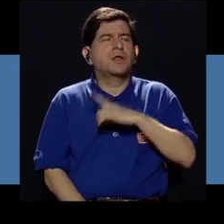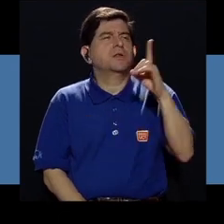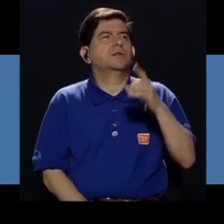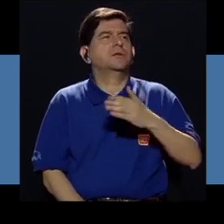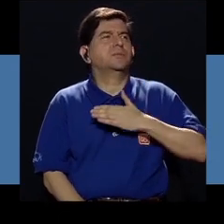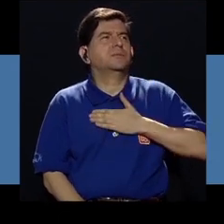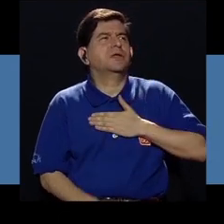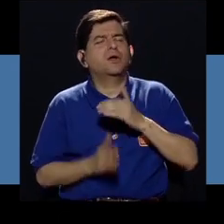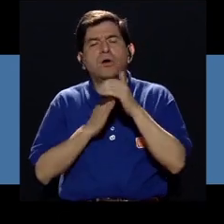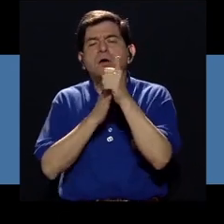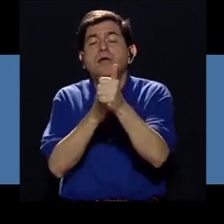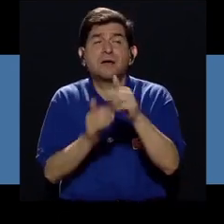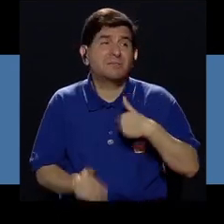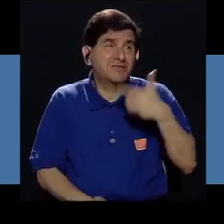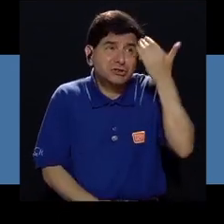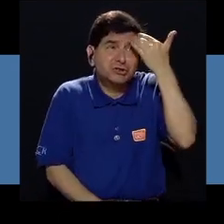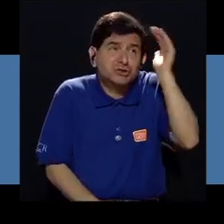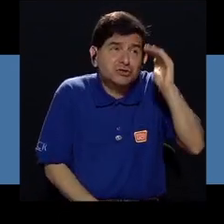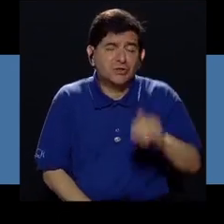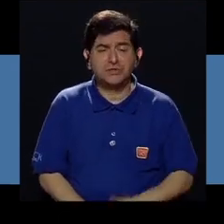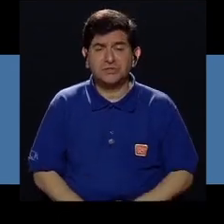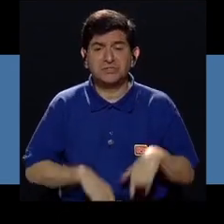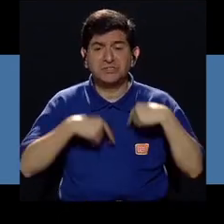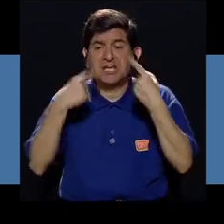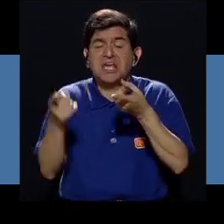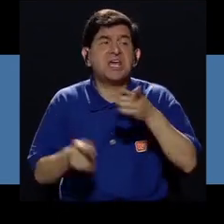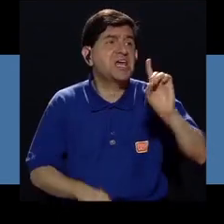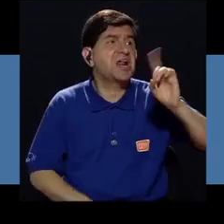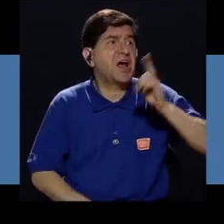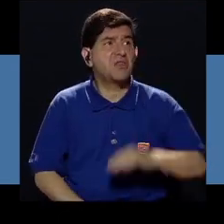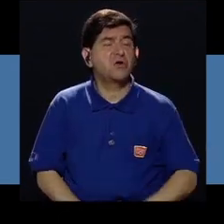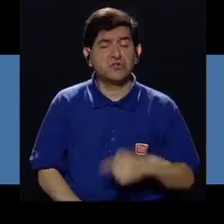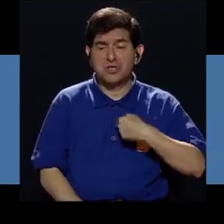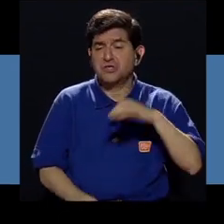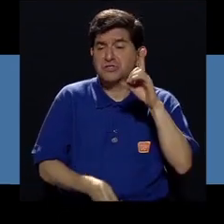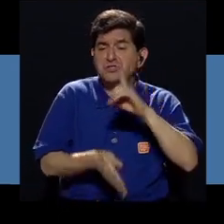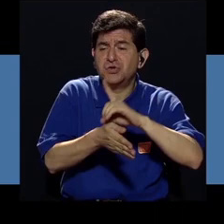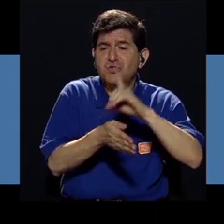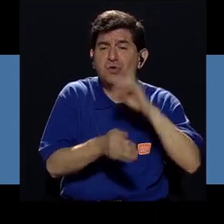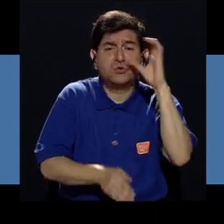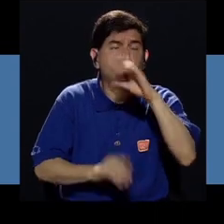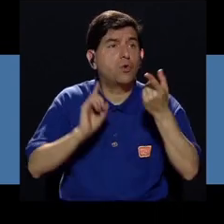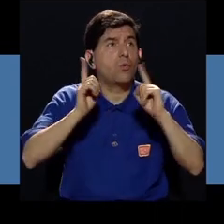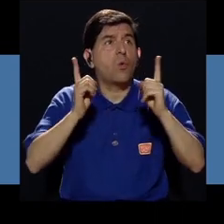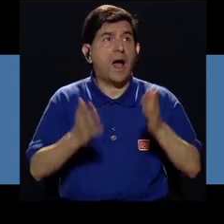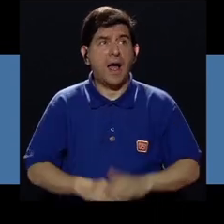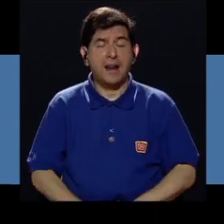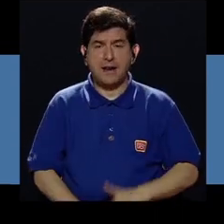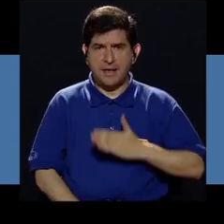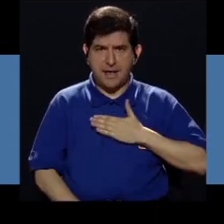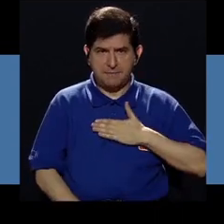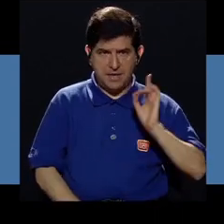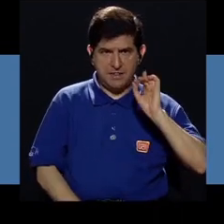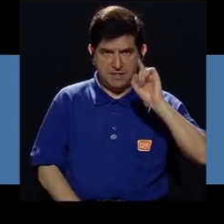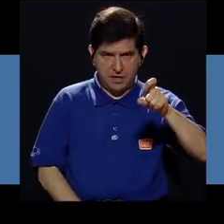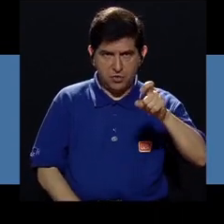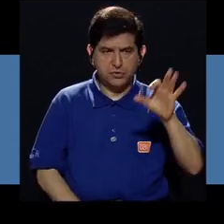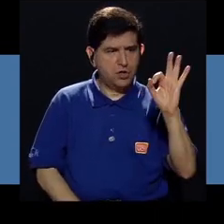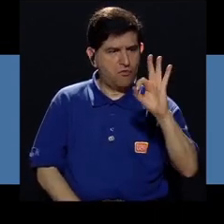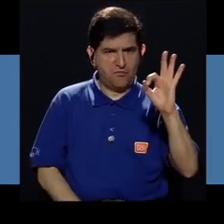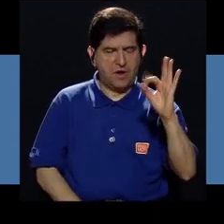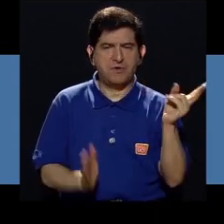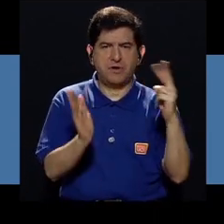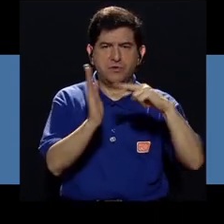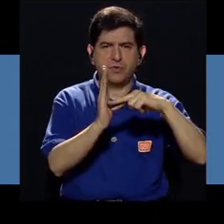guíame yo no sé a dónde tengo que ir yo no sé qué doctor buscar a mí me diagnosticaron en